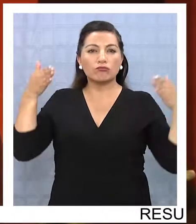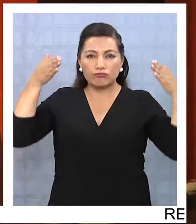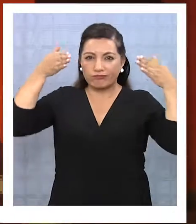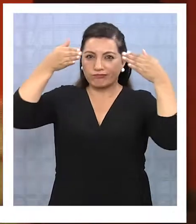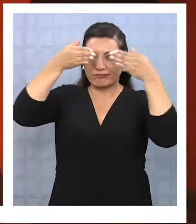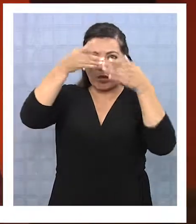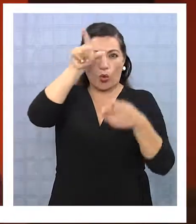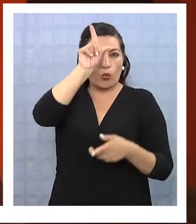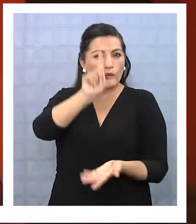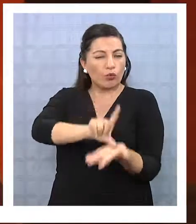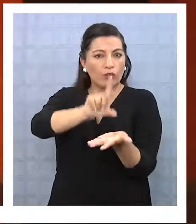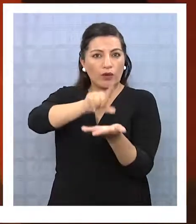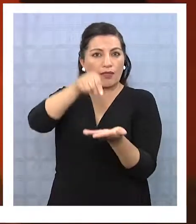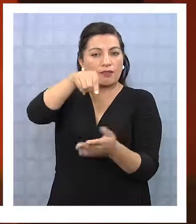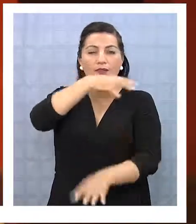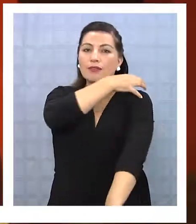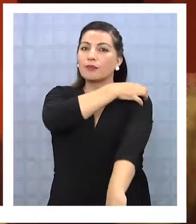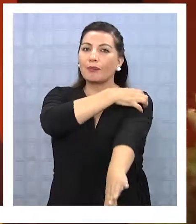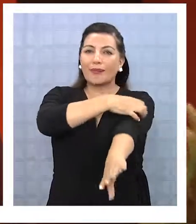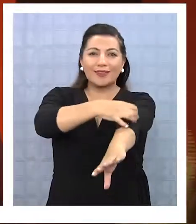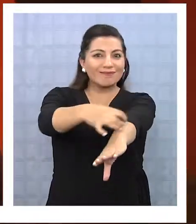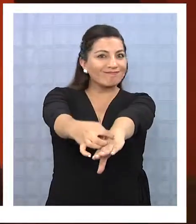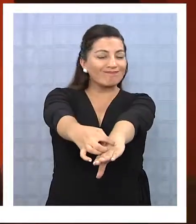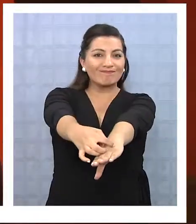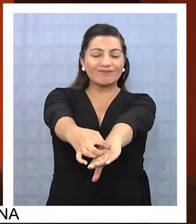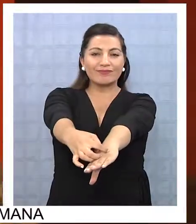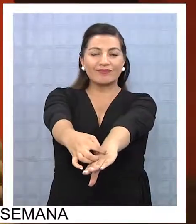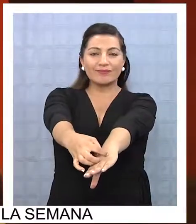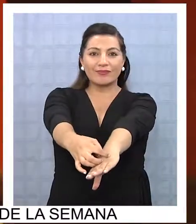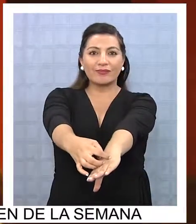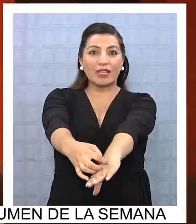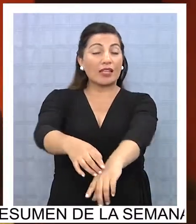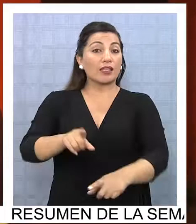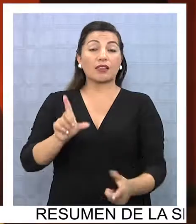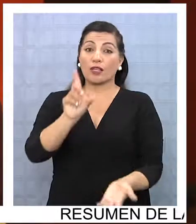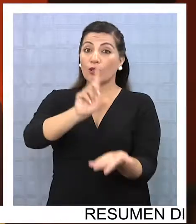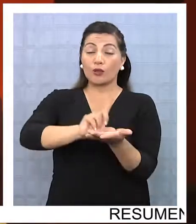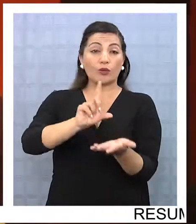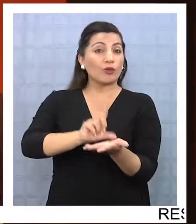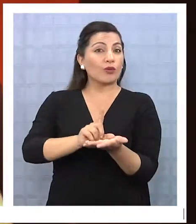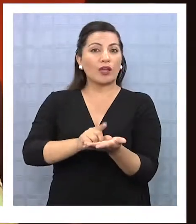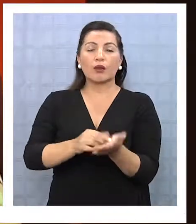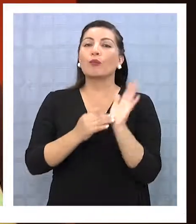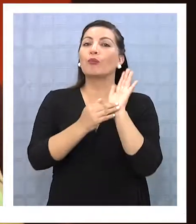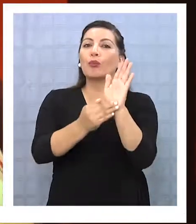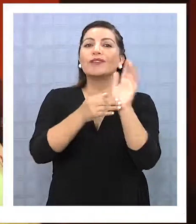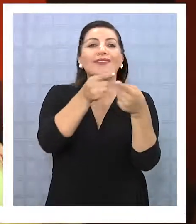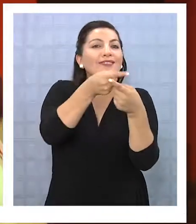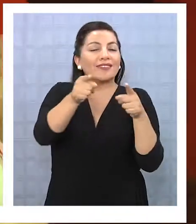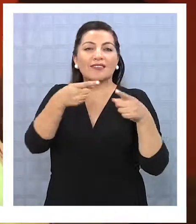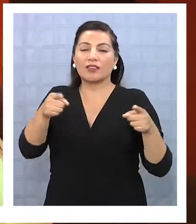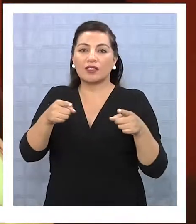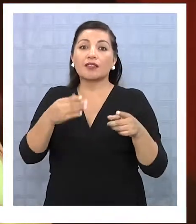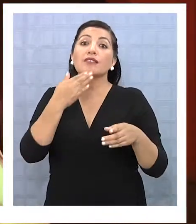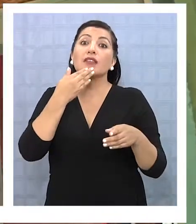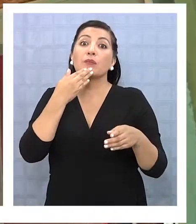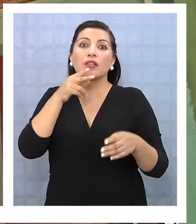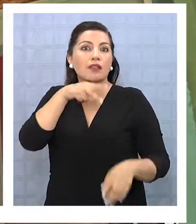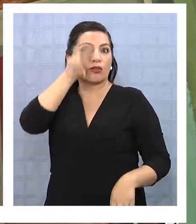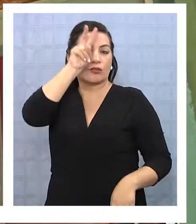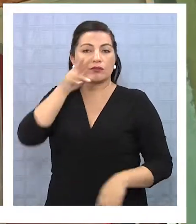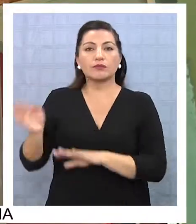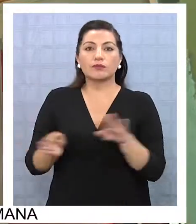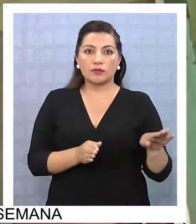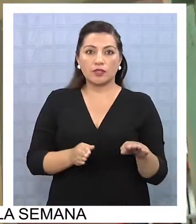en un lugar, porque este país es largo y los territorios hablan mucho y son muy distintos, incluso en el mismo norte.